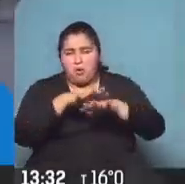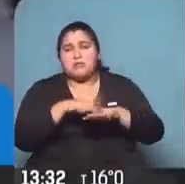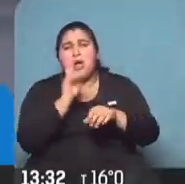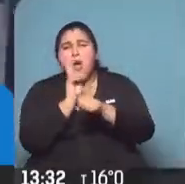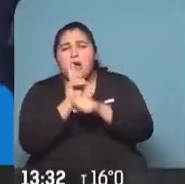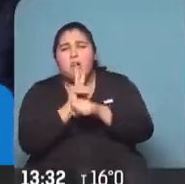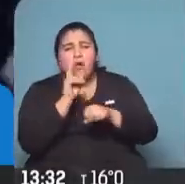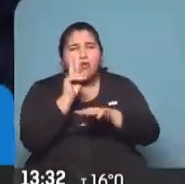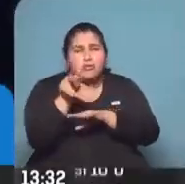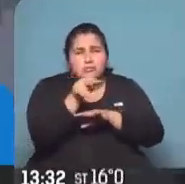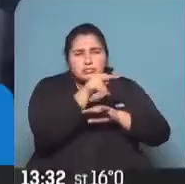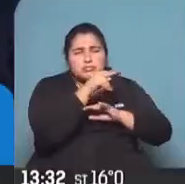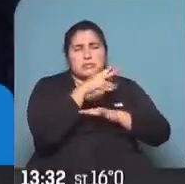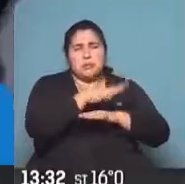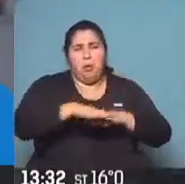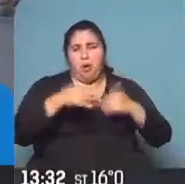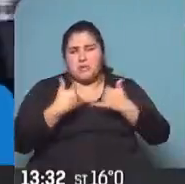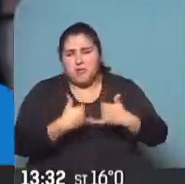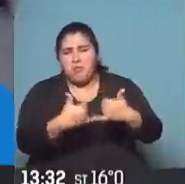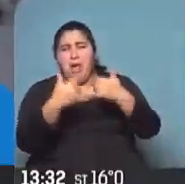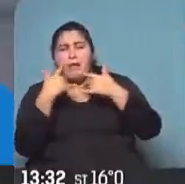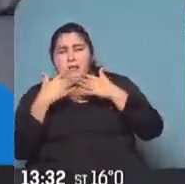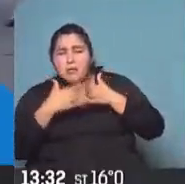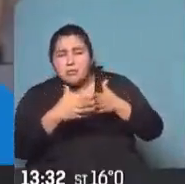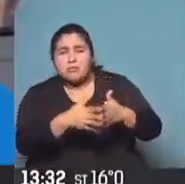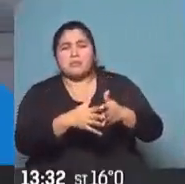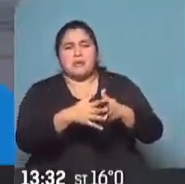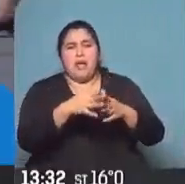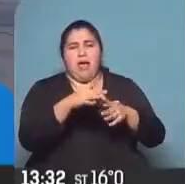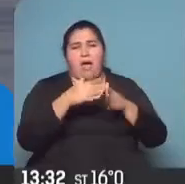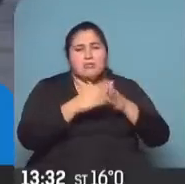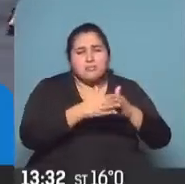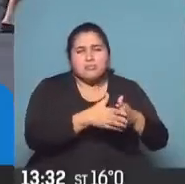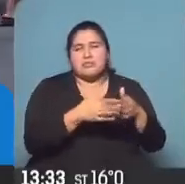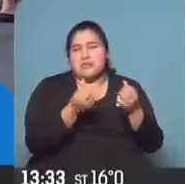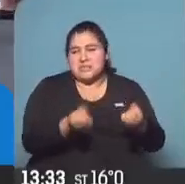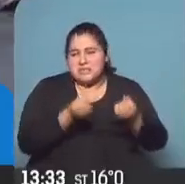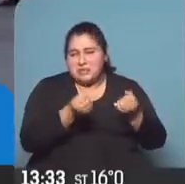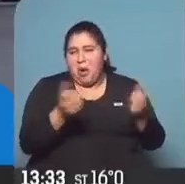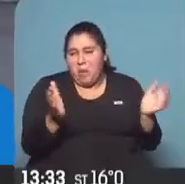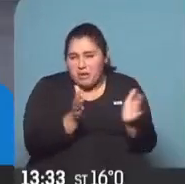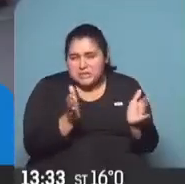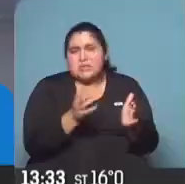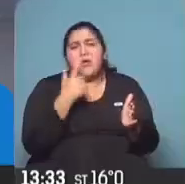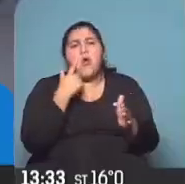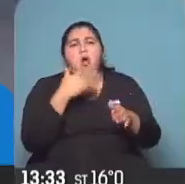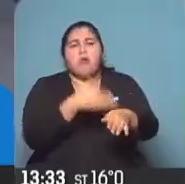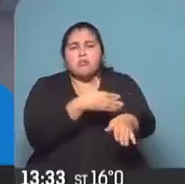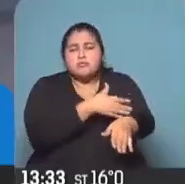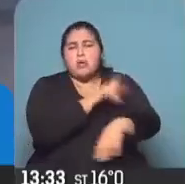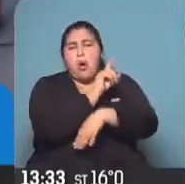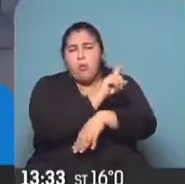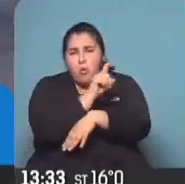los reales tres portuarios la protección de buques e